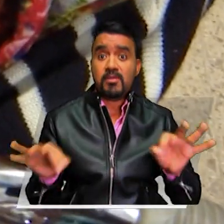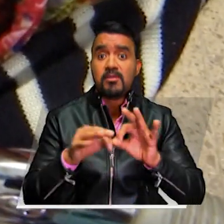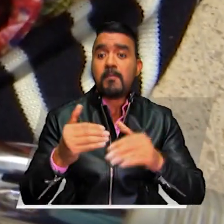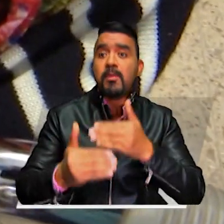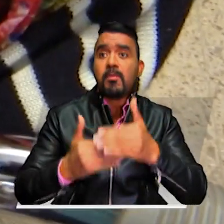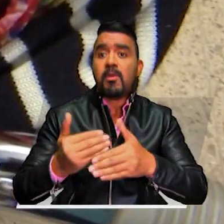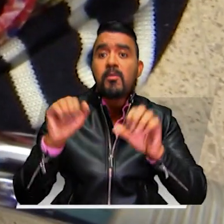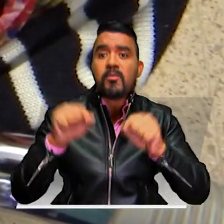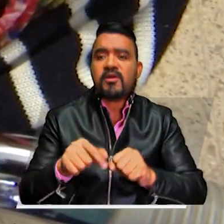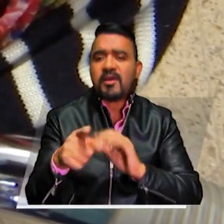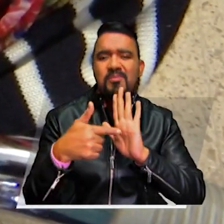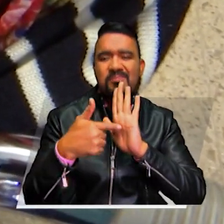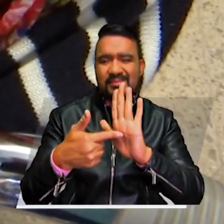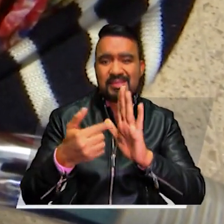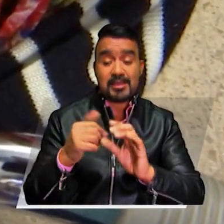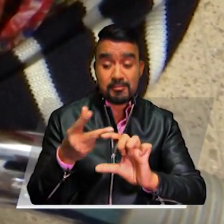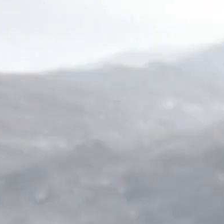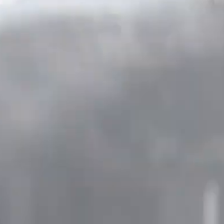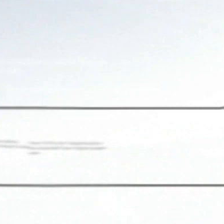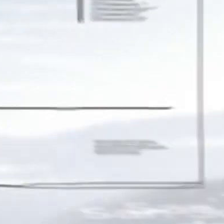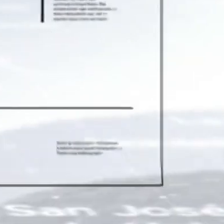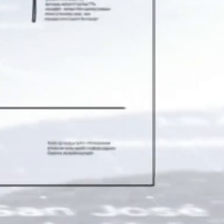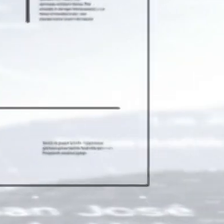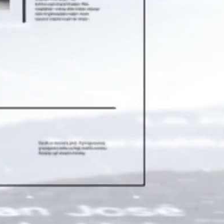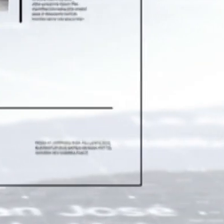de vacunación contra el kobe 19